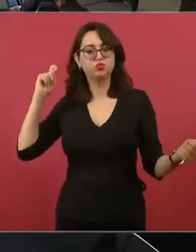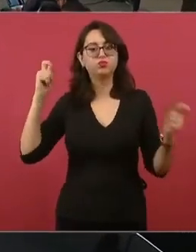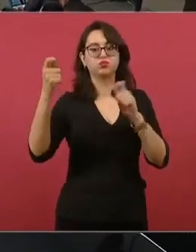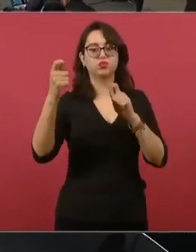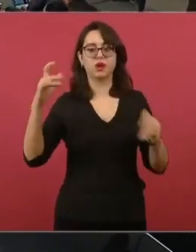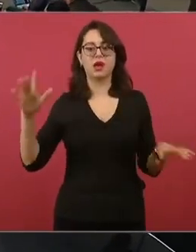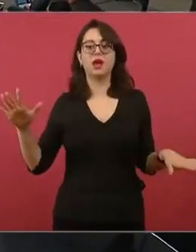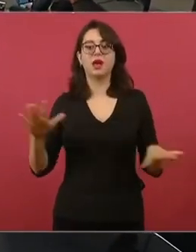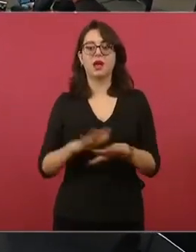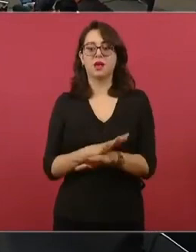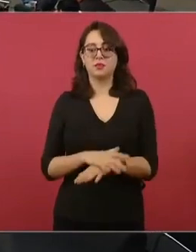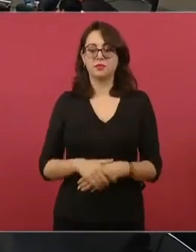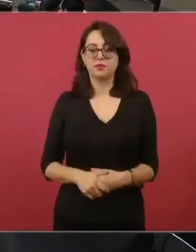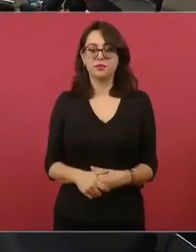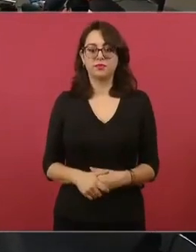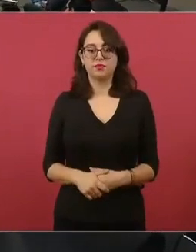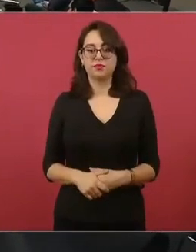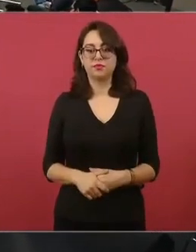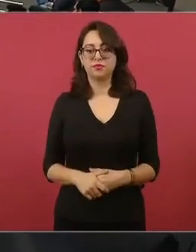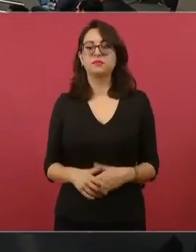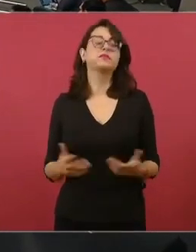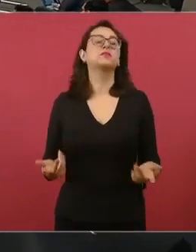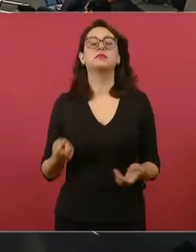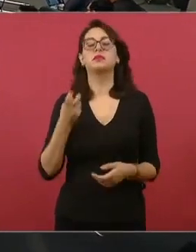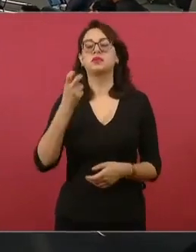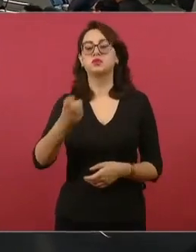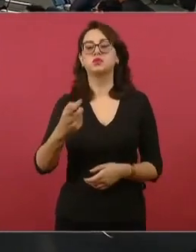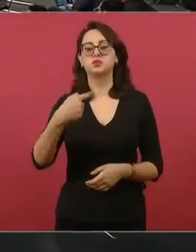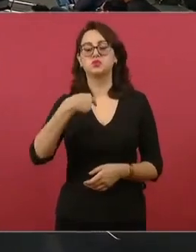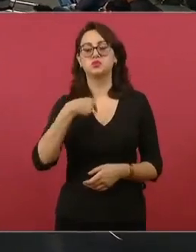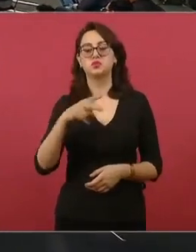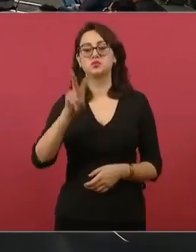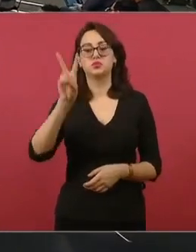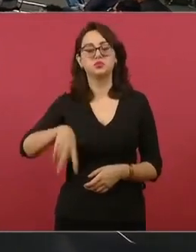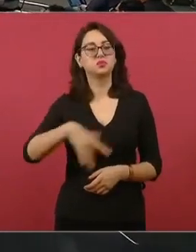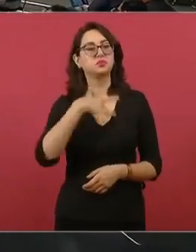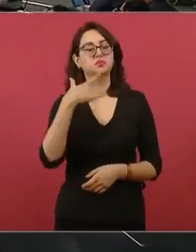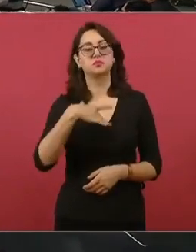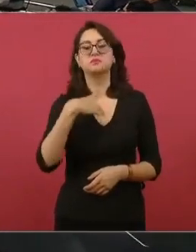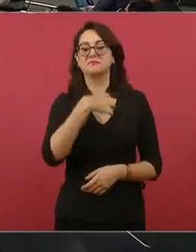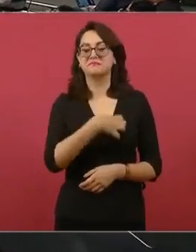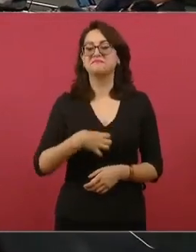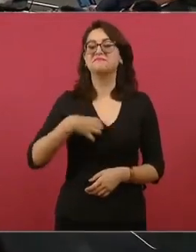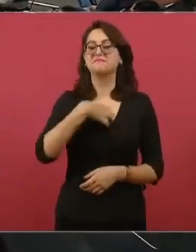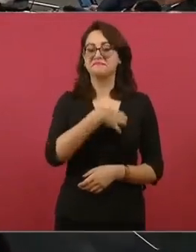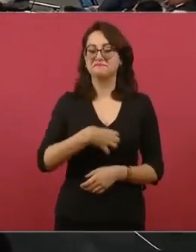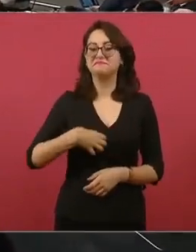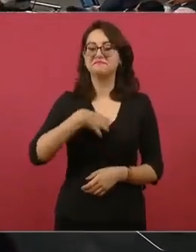mentalidad. Entonces, todo eso me tiene muy contento.